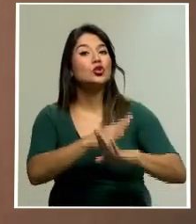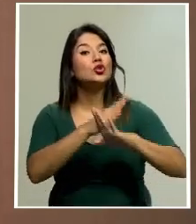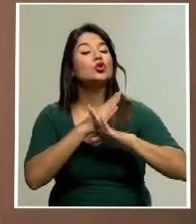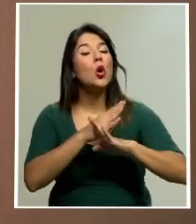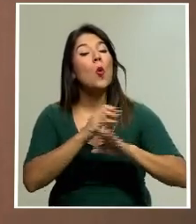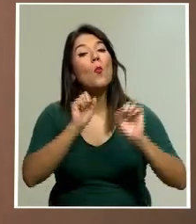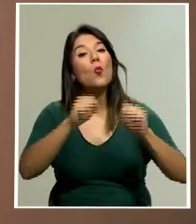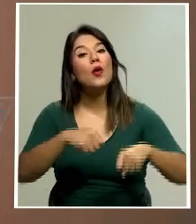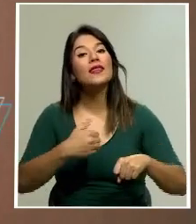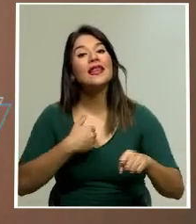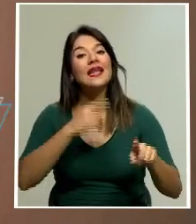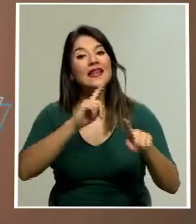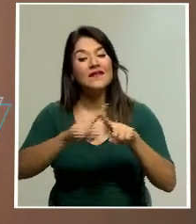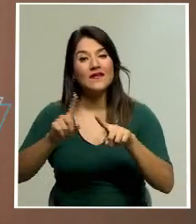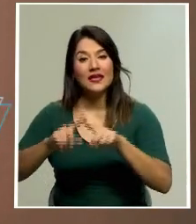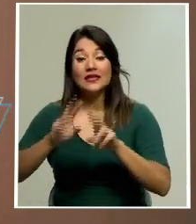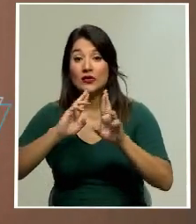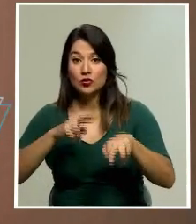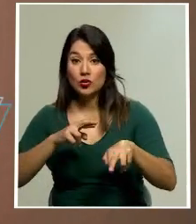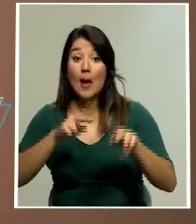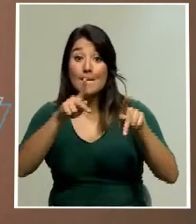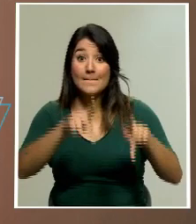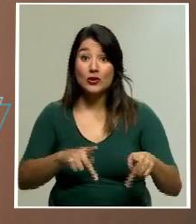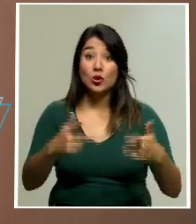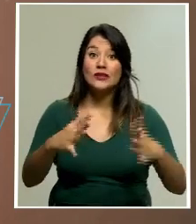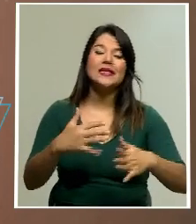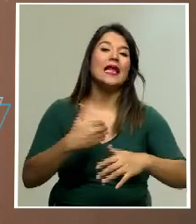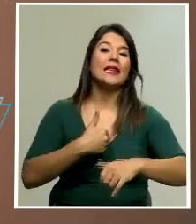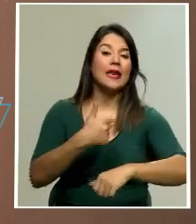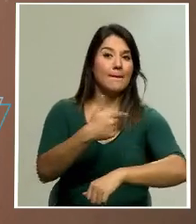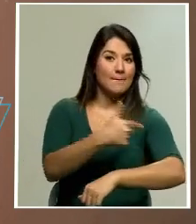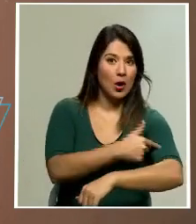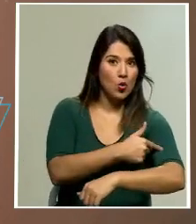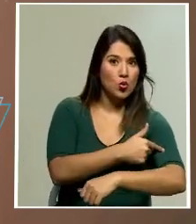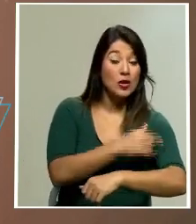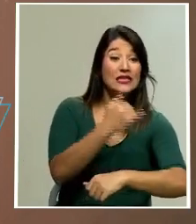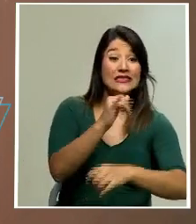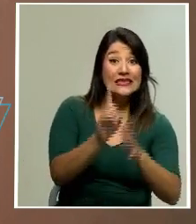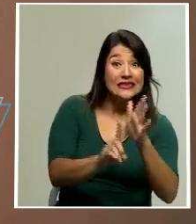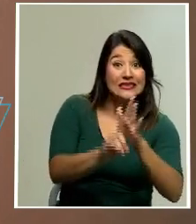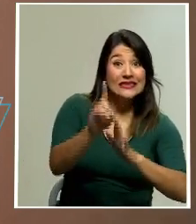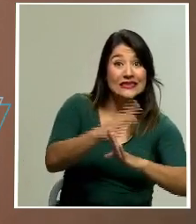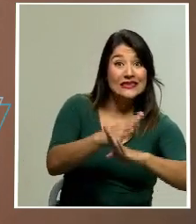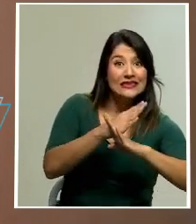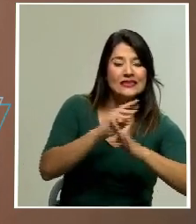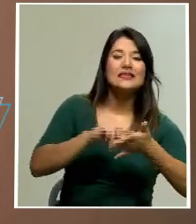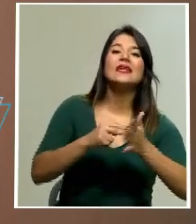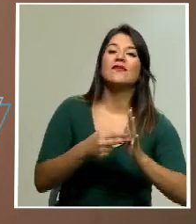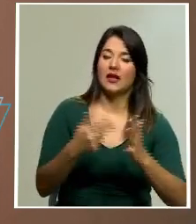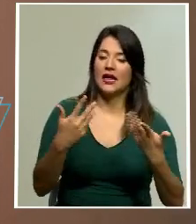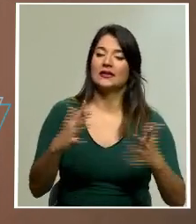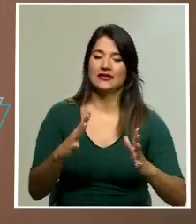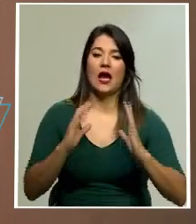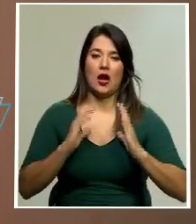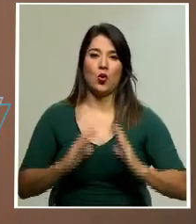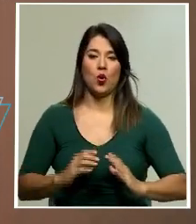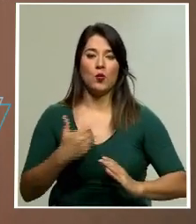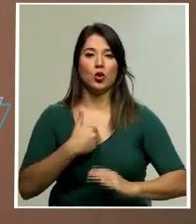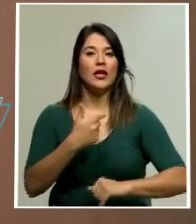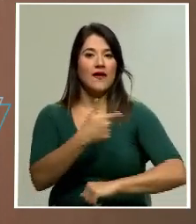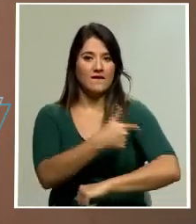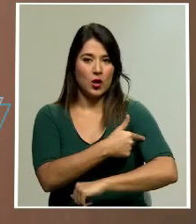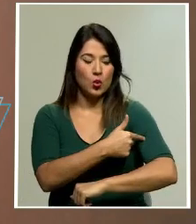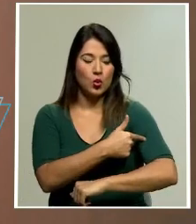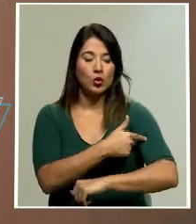que ha recibido la vacuna, un resultado de anticuerpos detectados significa que el cuerpo ha recibido la vacuna, ha comprendido su